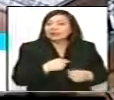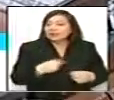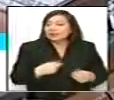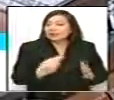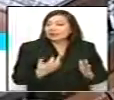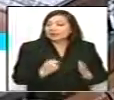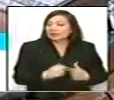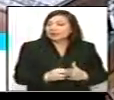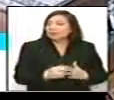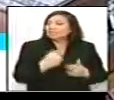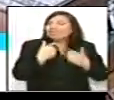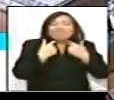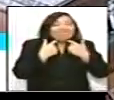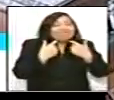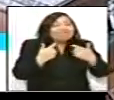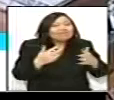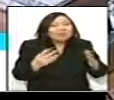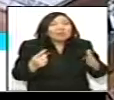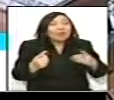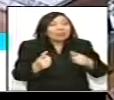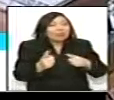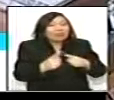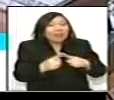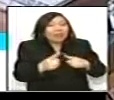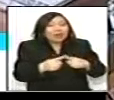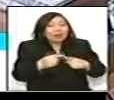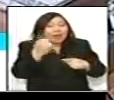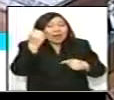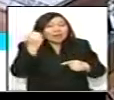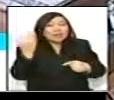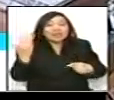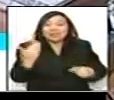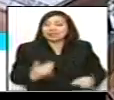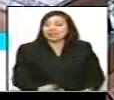80 fue una década perdida por el terrorismo,